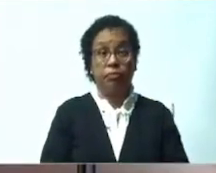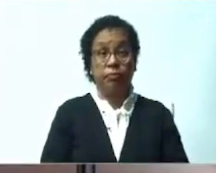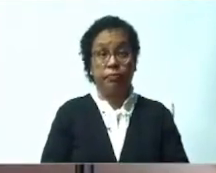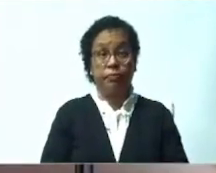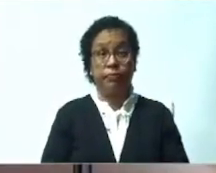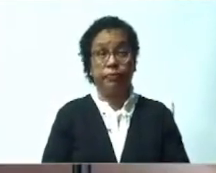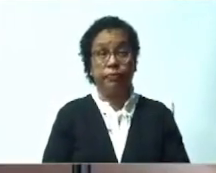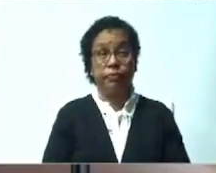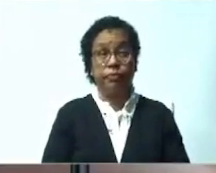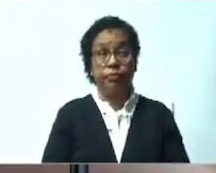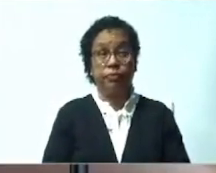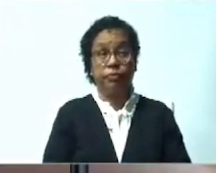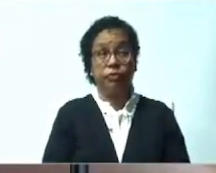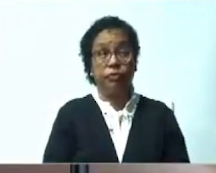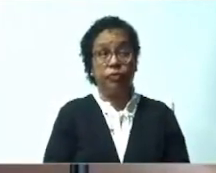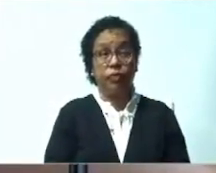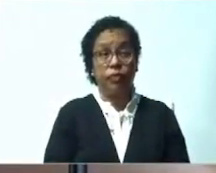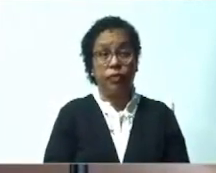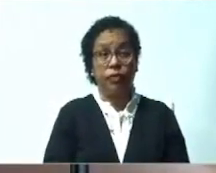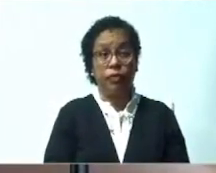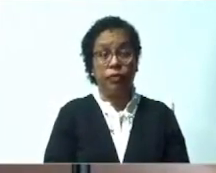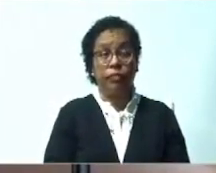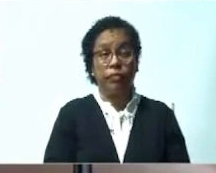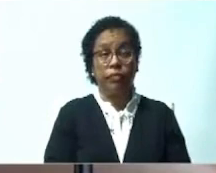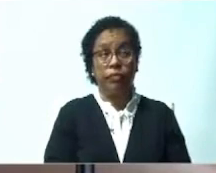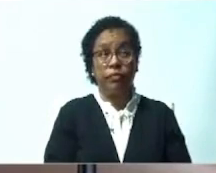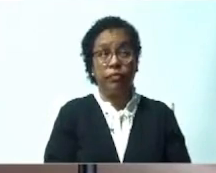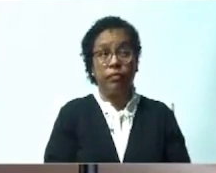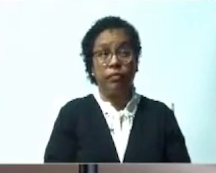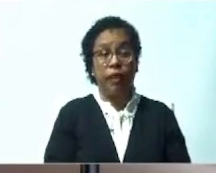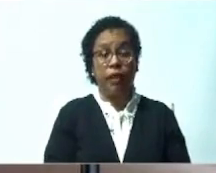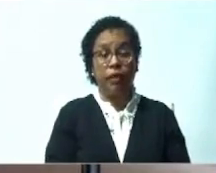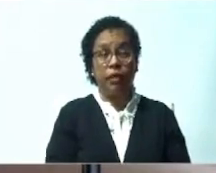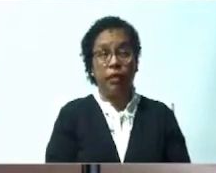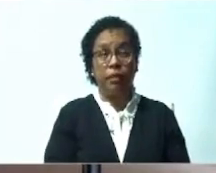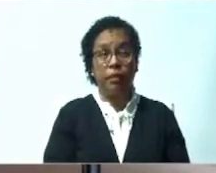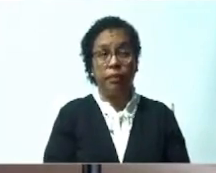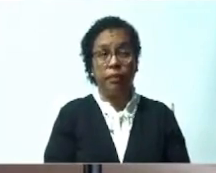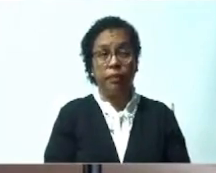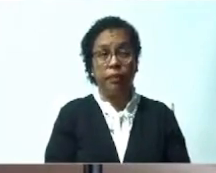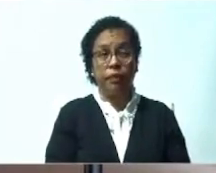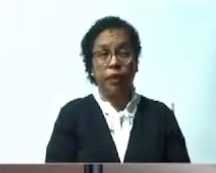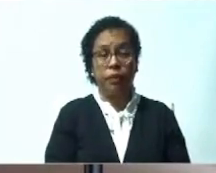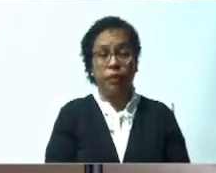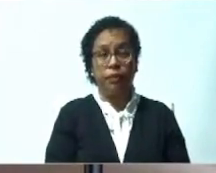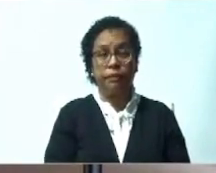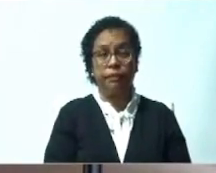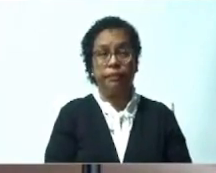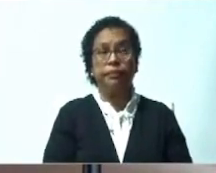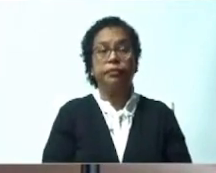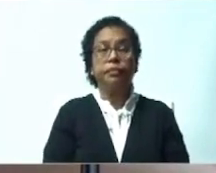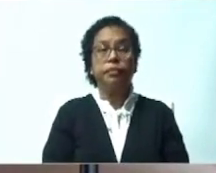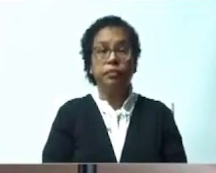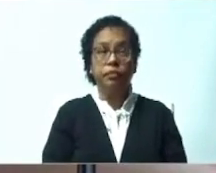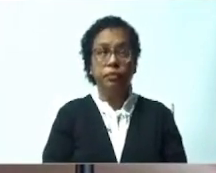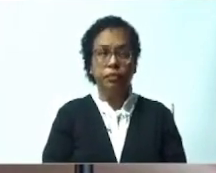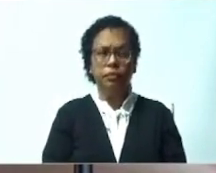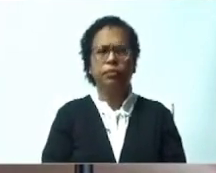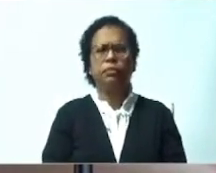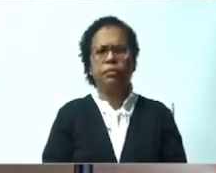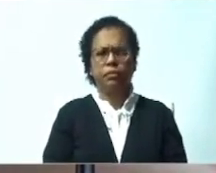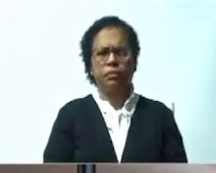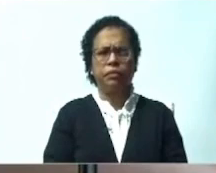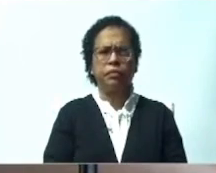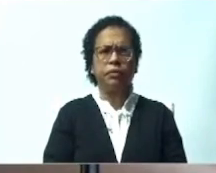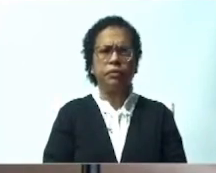Colegas todos, me permiten algunas puntualizaciones sobre el debate sobre el contrato de Aerodón.